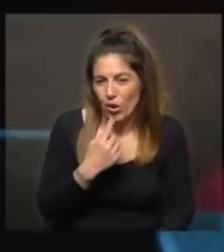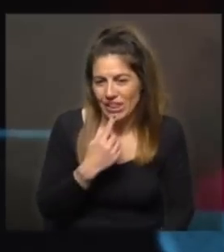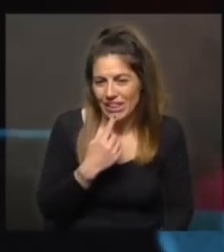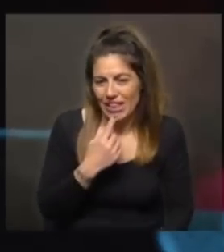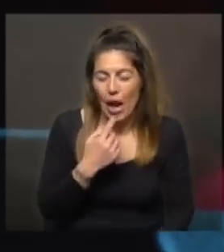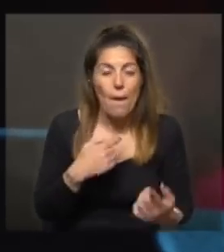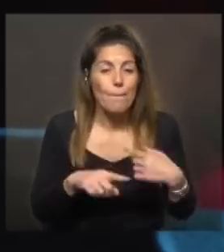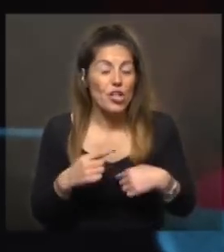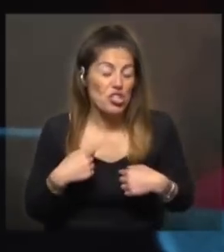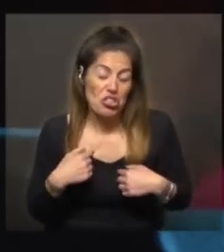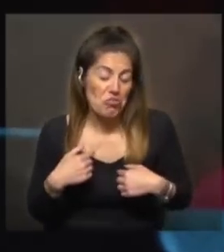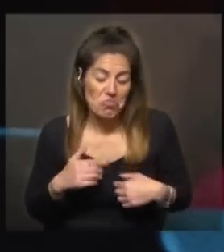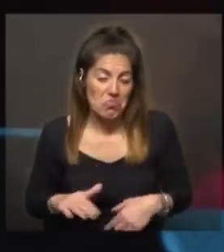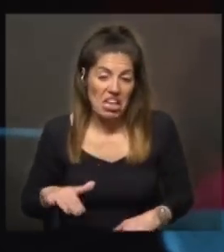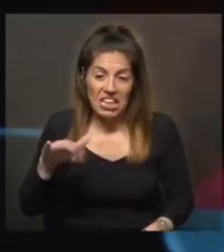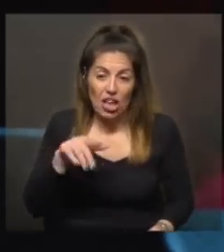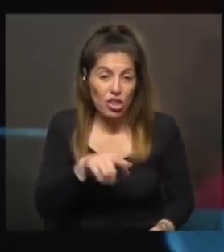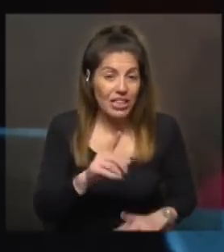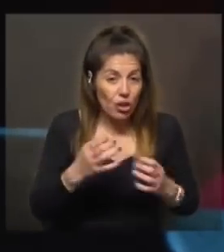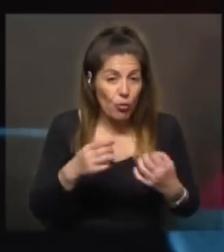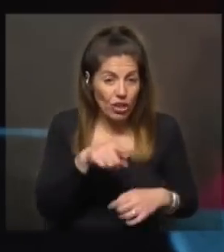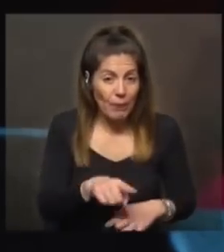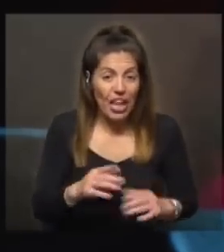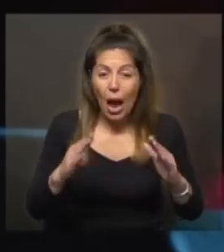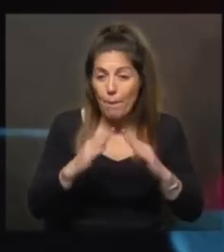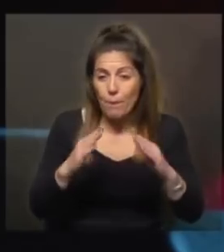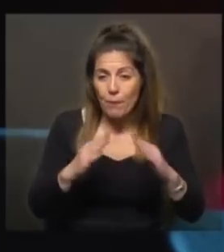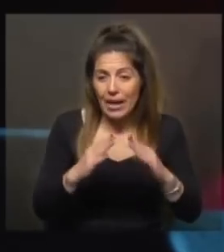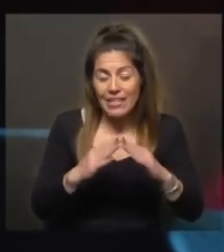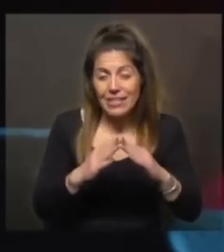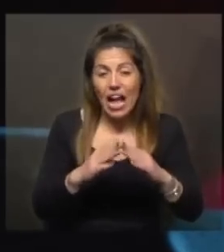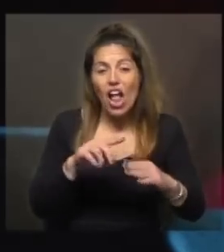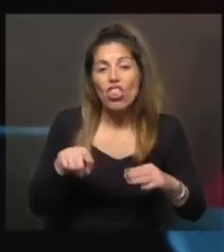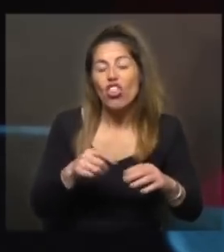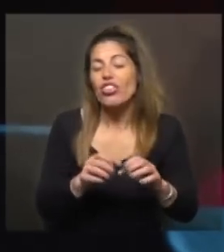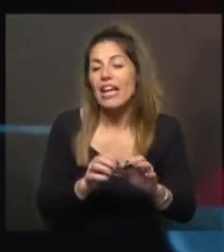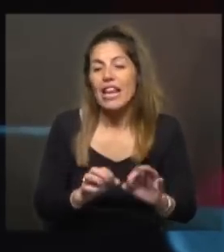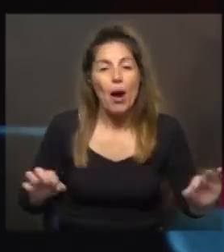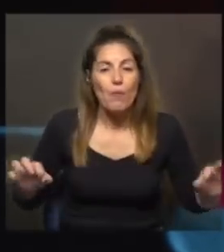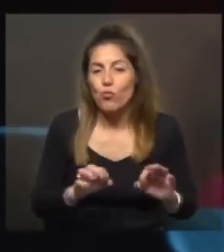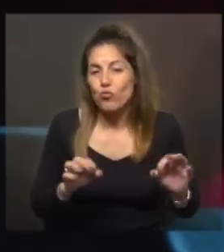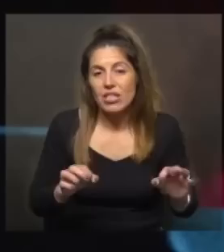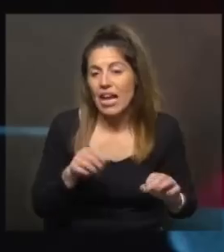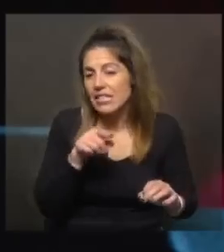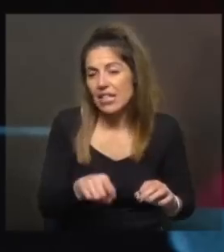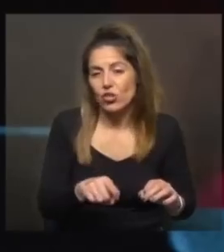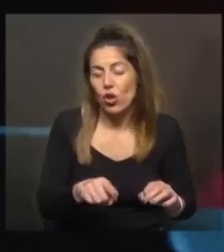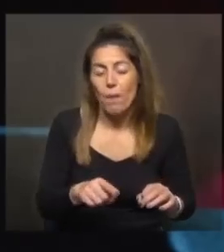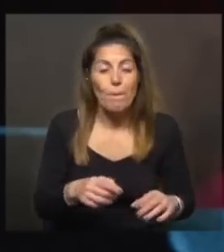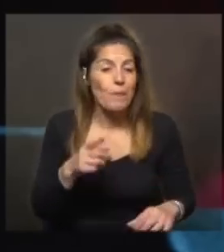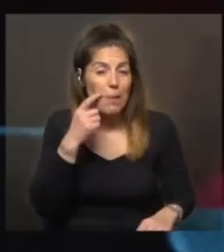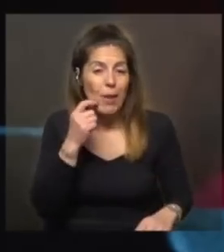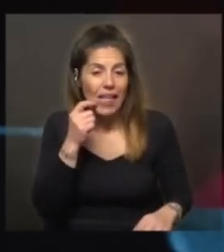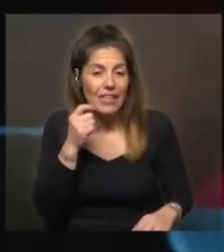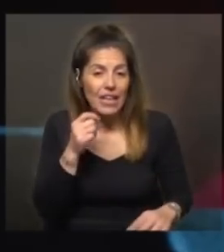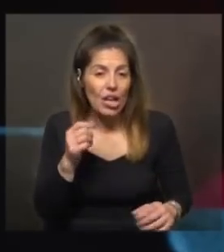yo me he criado y creo que vos también pata en una casa donde la música ha sido eso mi padre Cantor con sus amigos cantaban todas